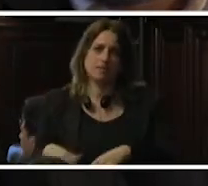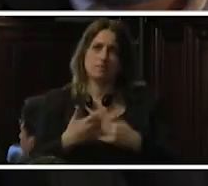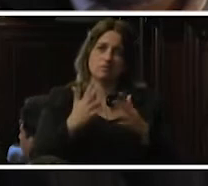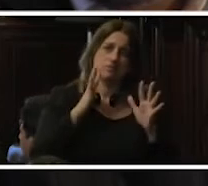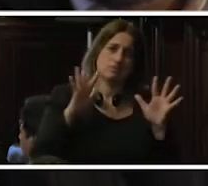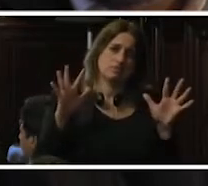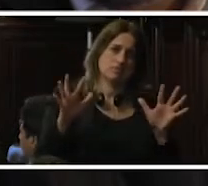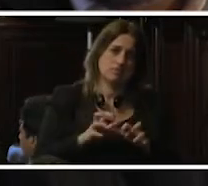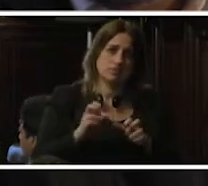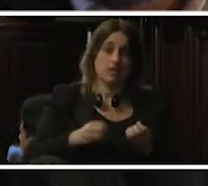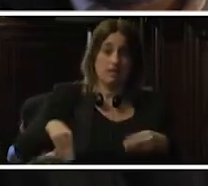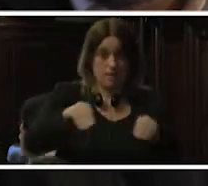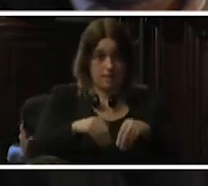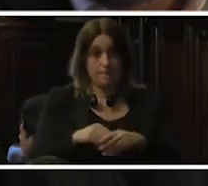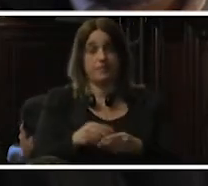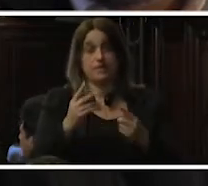territorio.